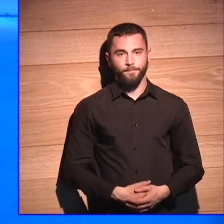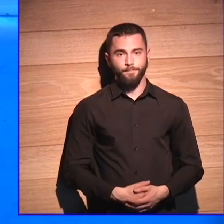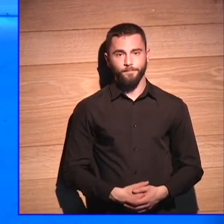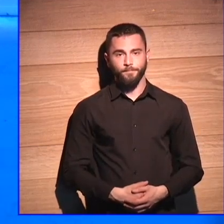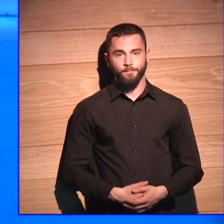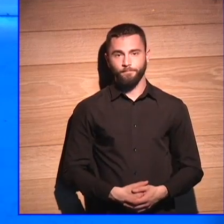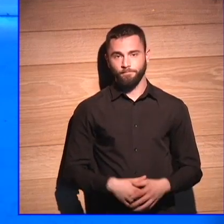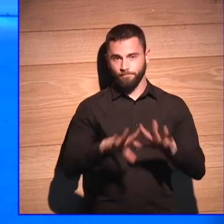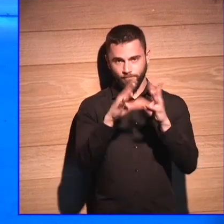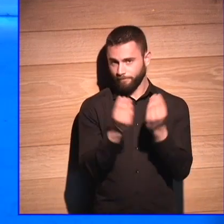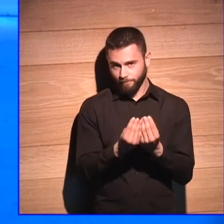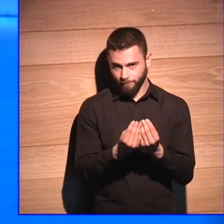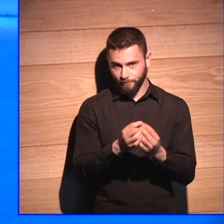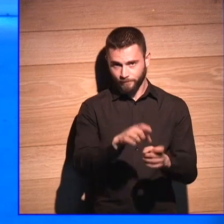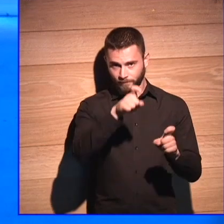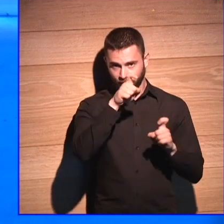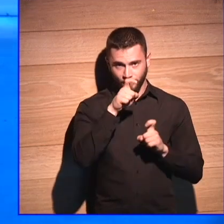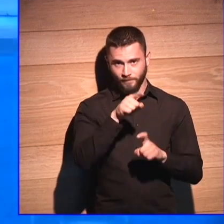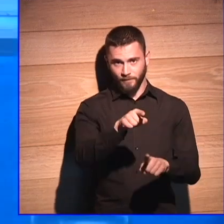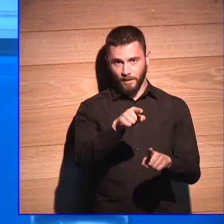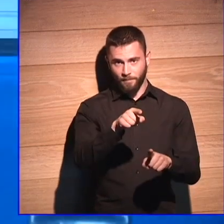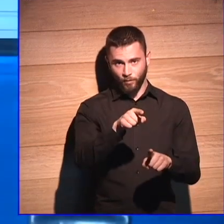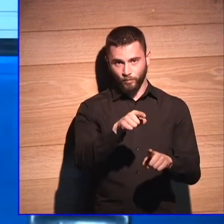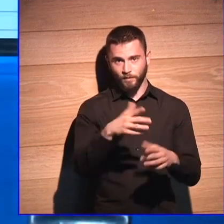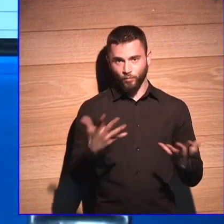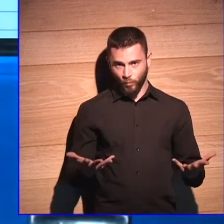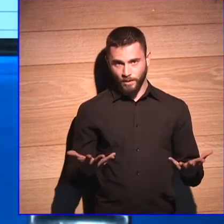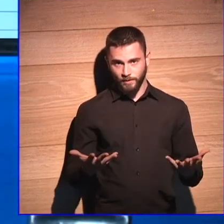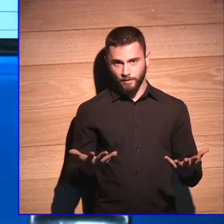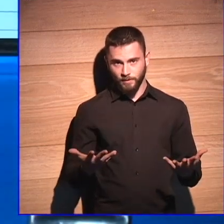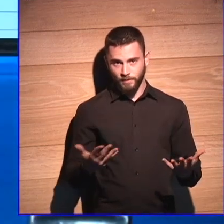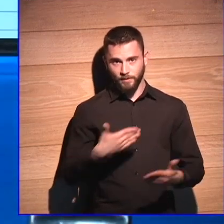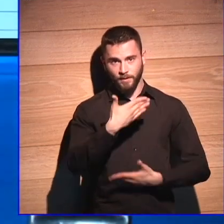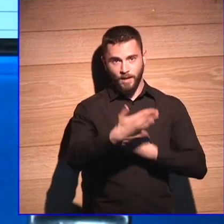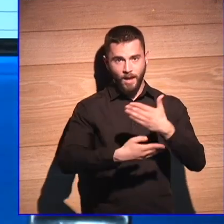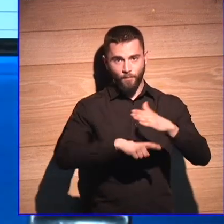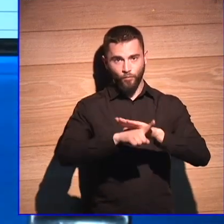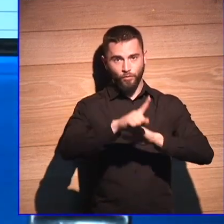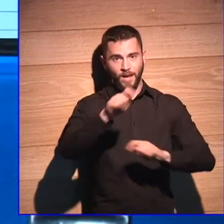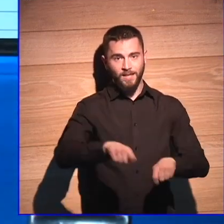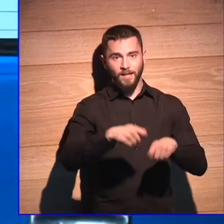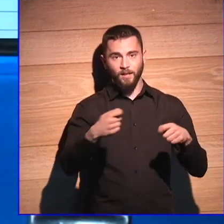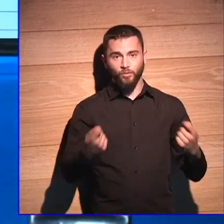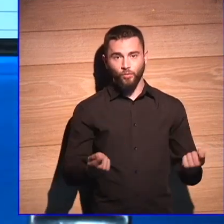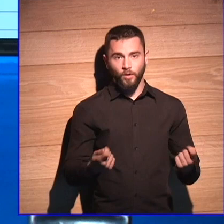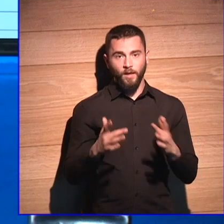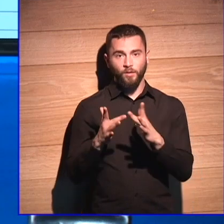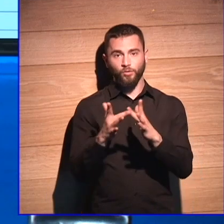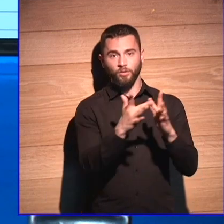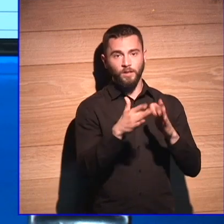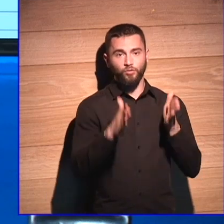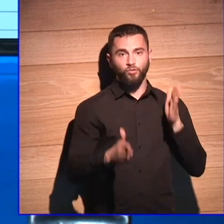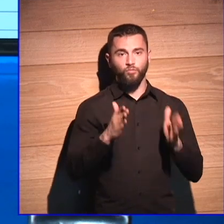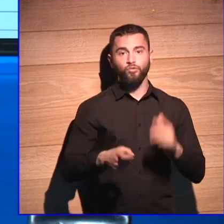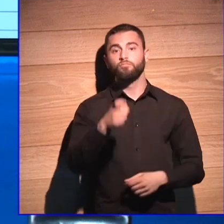En definitiva, la pregunta de base es esta, ¿no? ¿Cómo evolucionará la naturaleza humana con la creciente interacción con robots? ¿Se